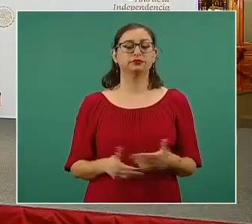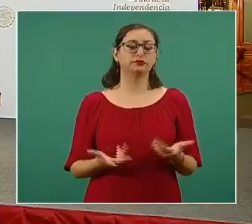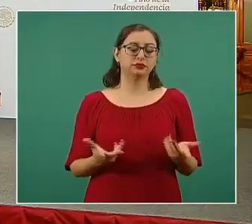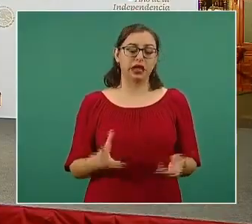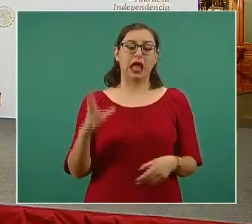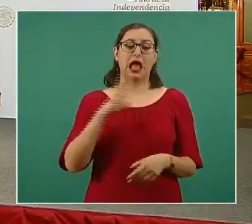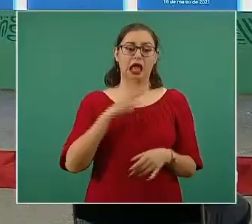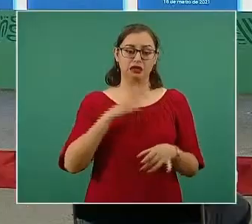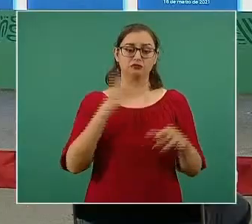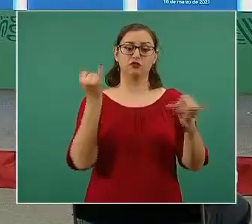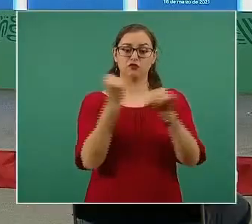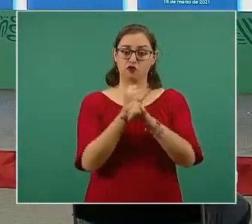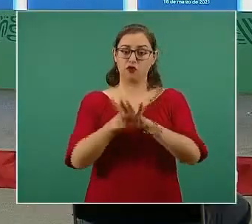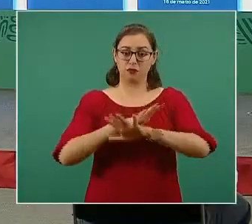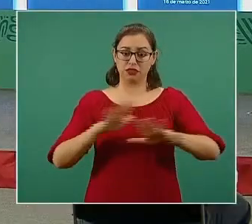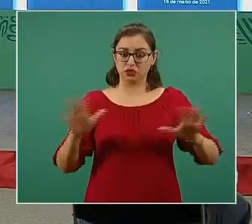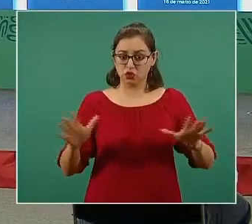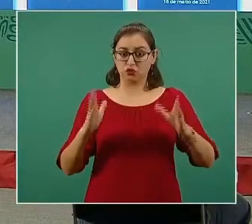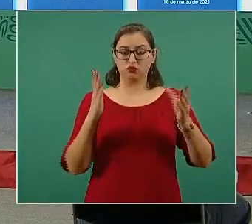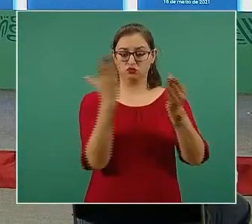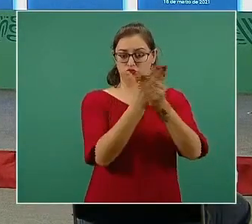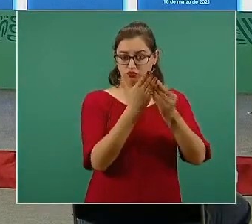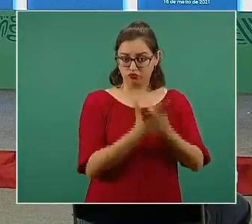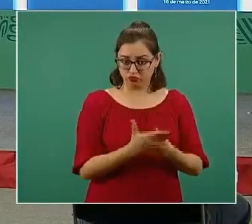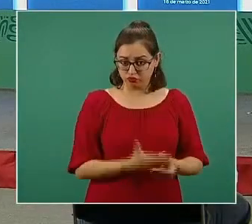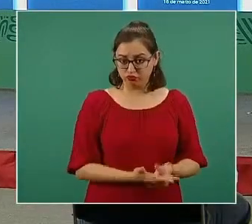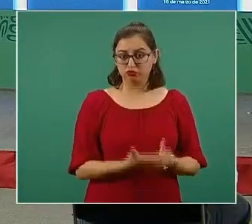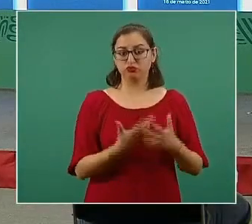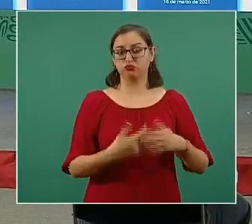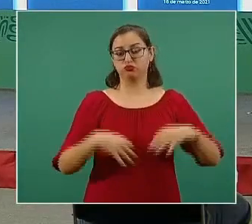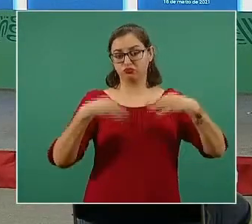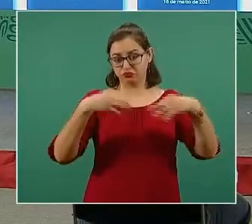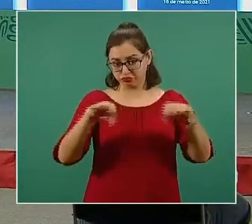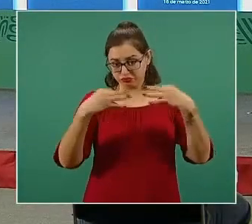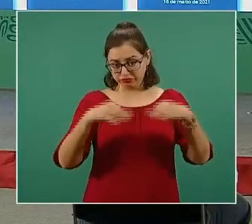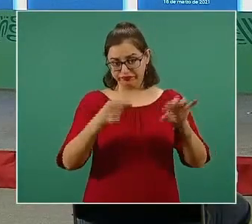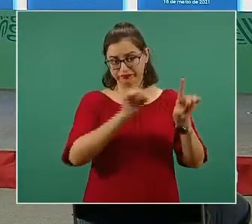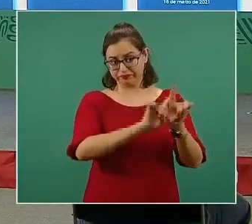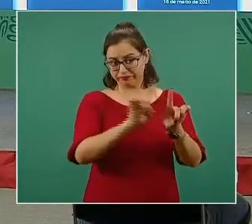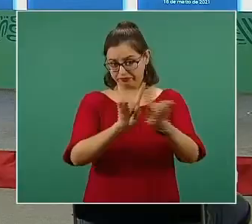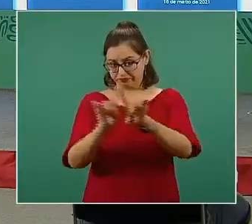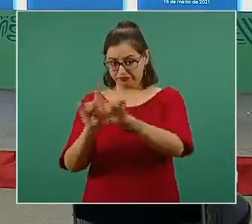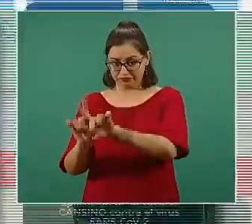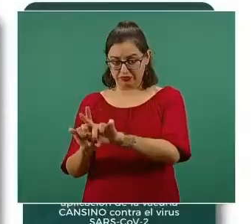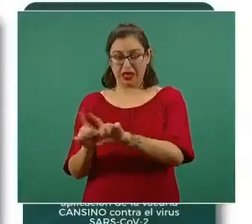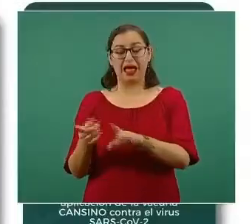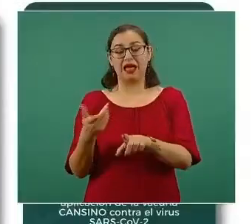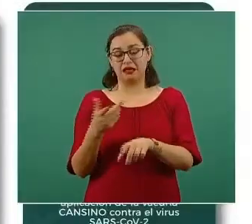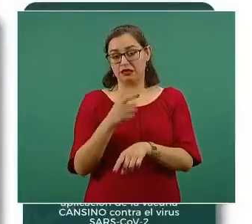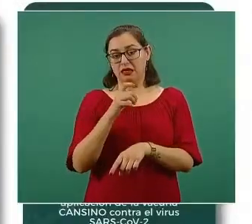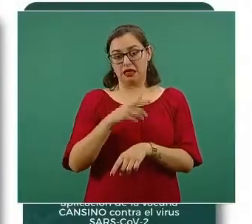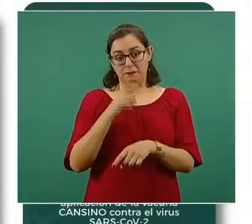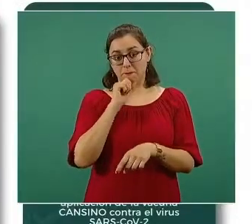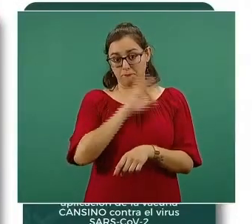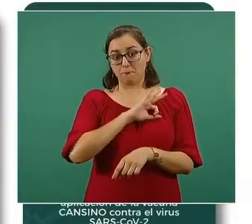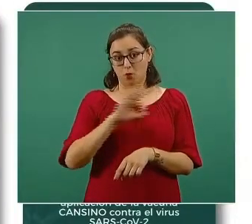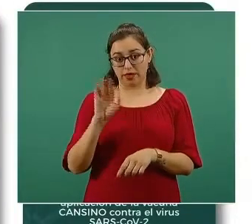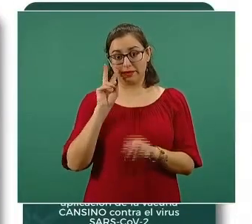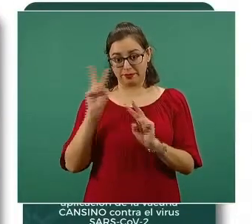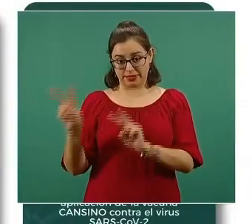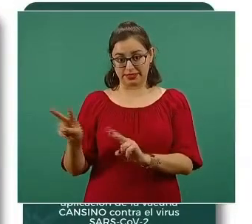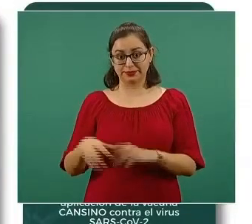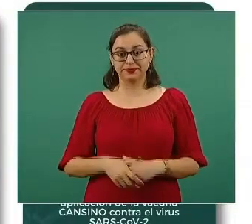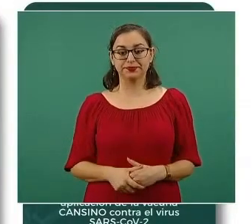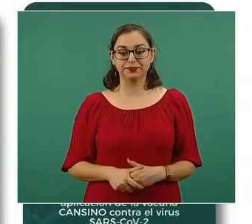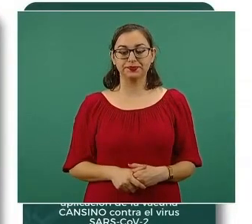de consulta, aquí también, así como está y como estaba en la otra sección de coronavirus.gov.mx, aquí podremos